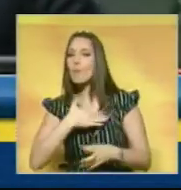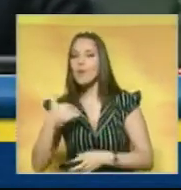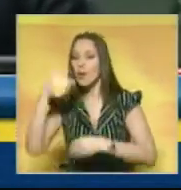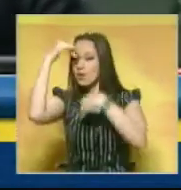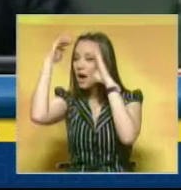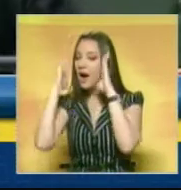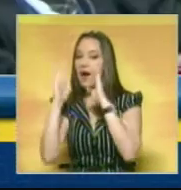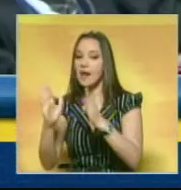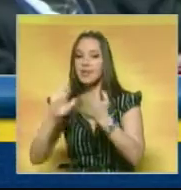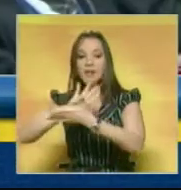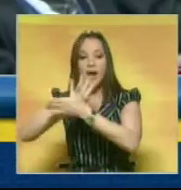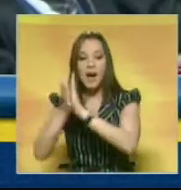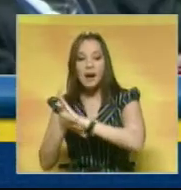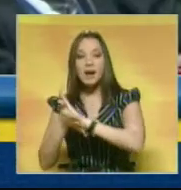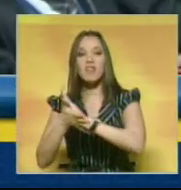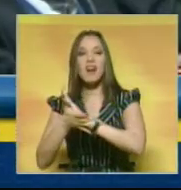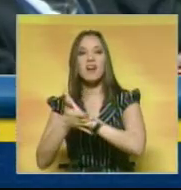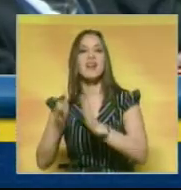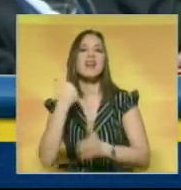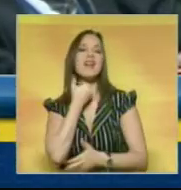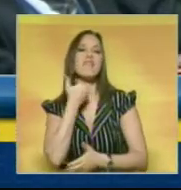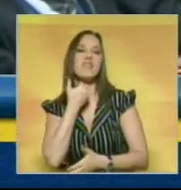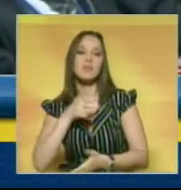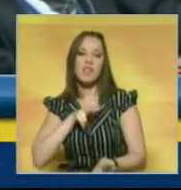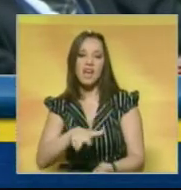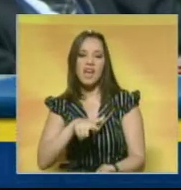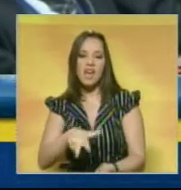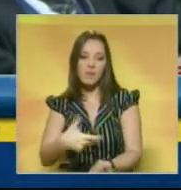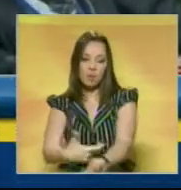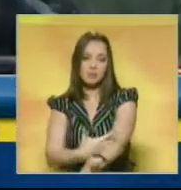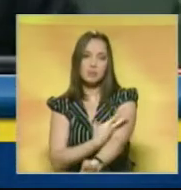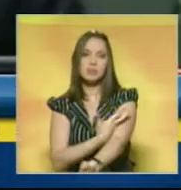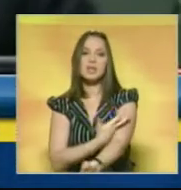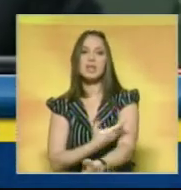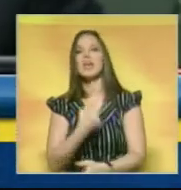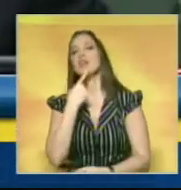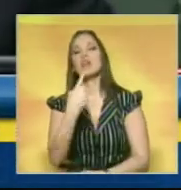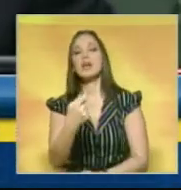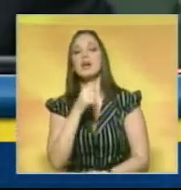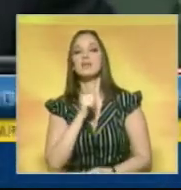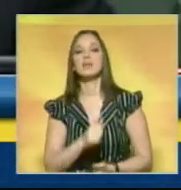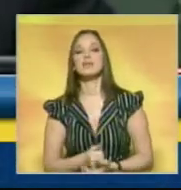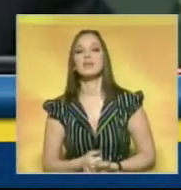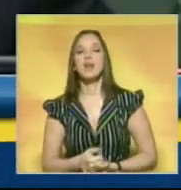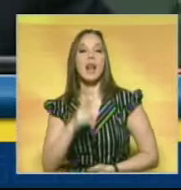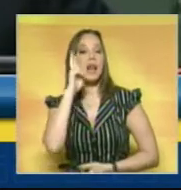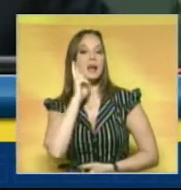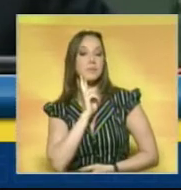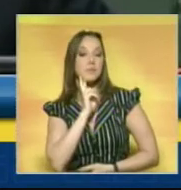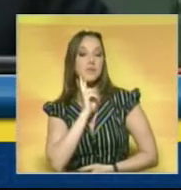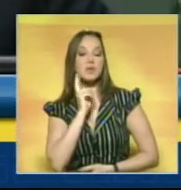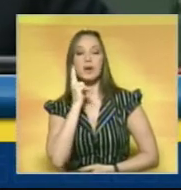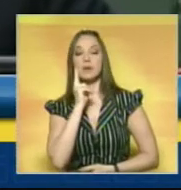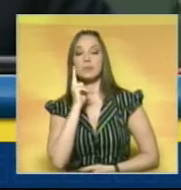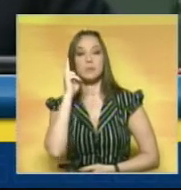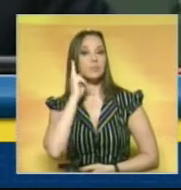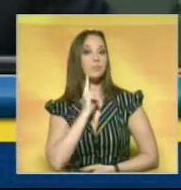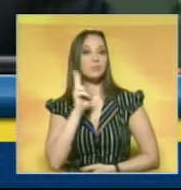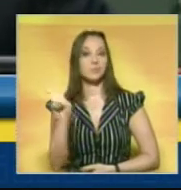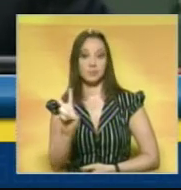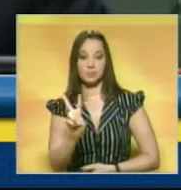concentrados en combatir el ébola y para ello anunció el aporte de Venezuela. La República Bolivariana de Venezuela se